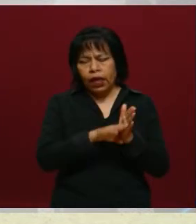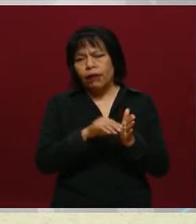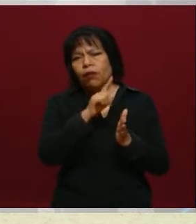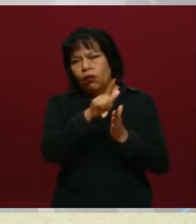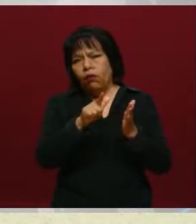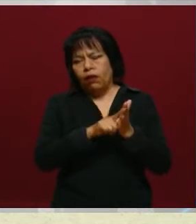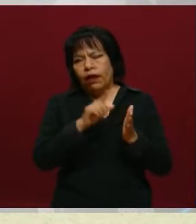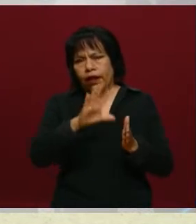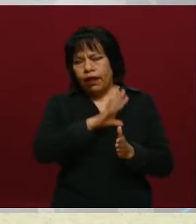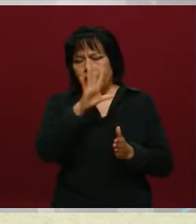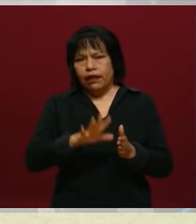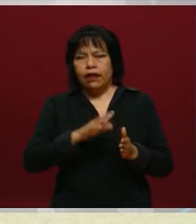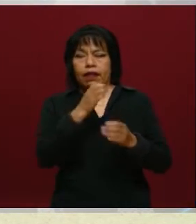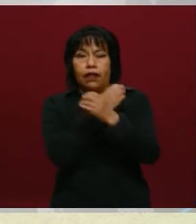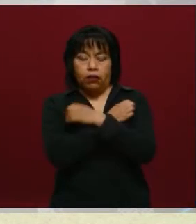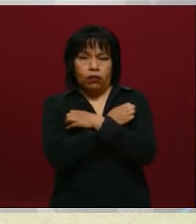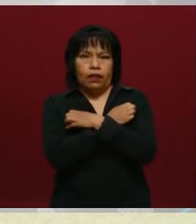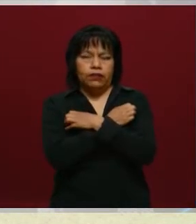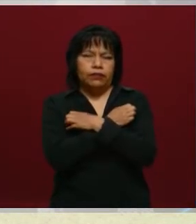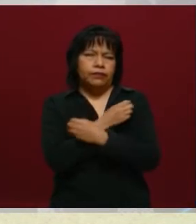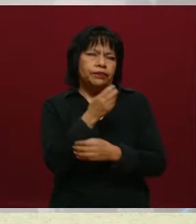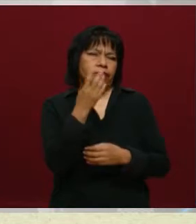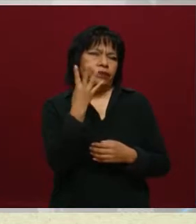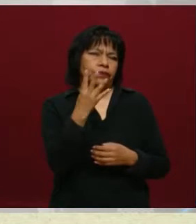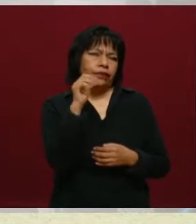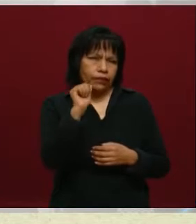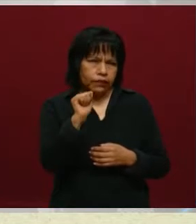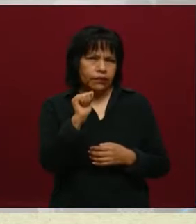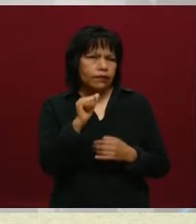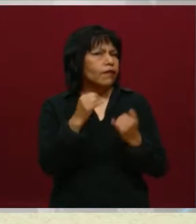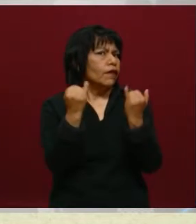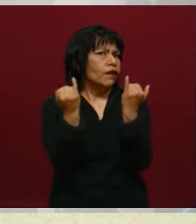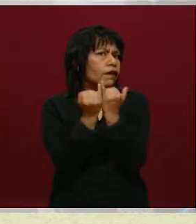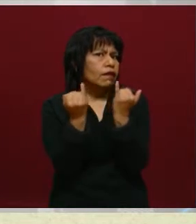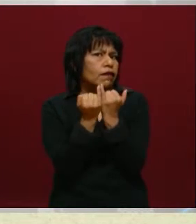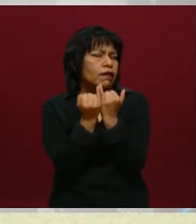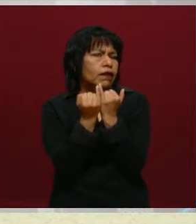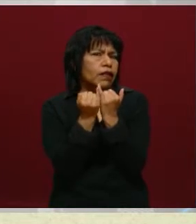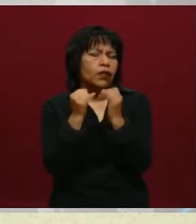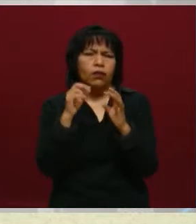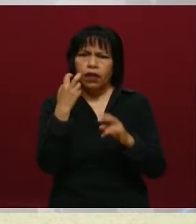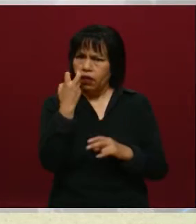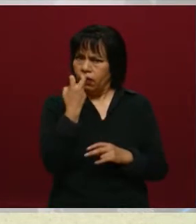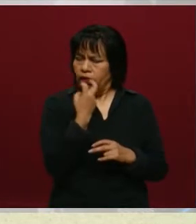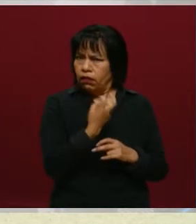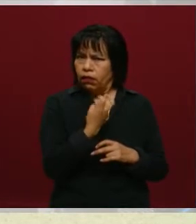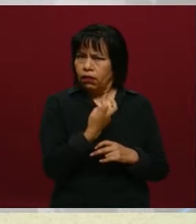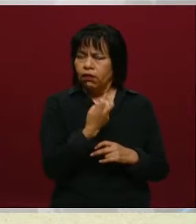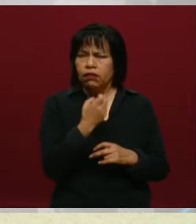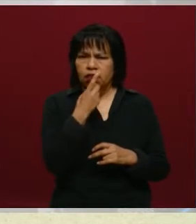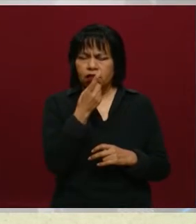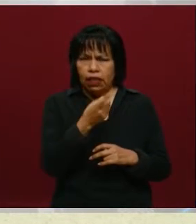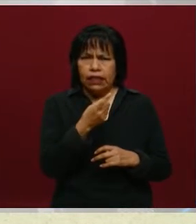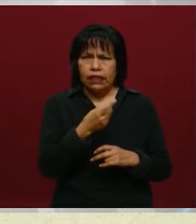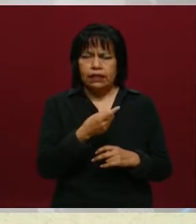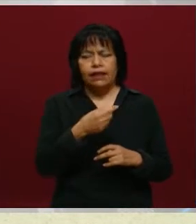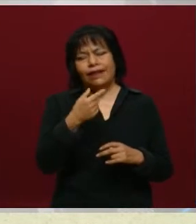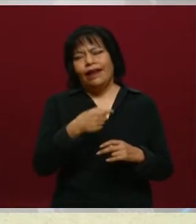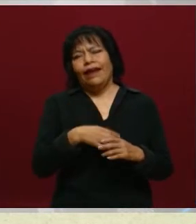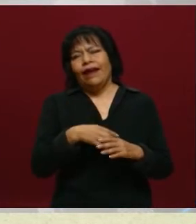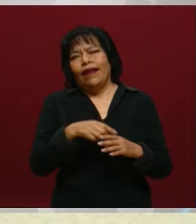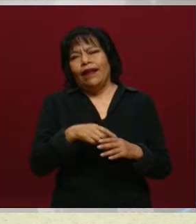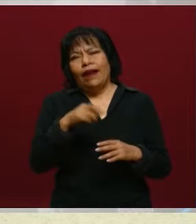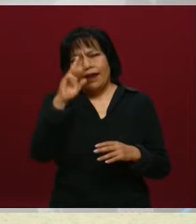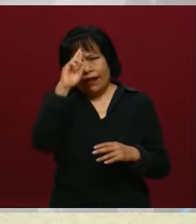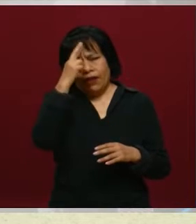de educación en el estado de puebla también tienen que ver con es lo que se está conmemorando esta semana no